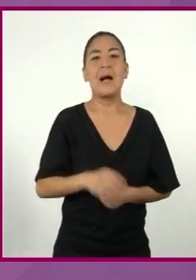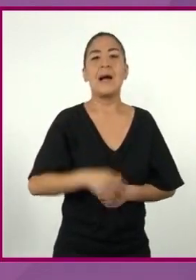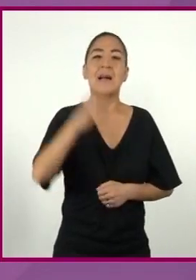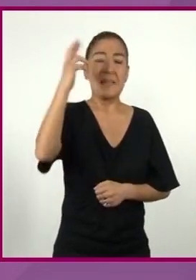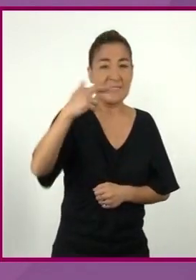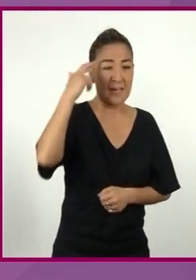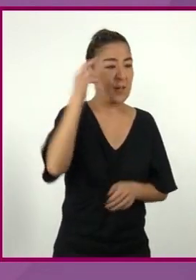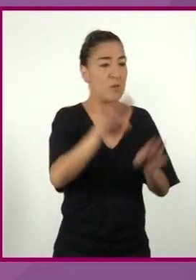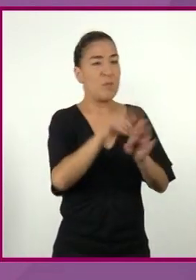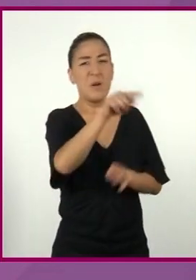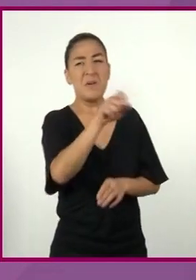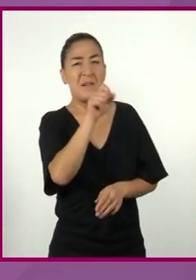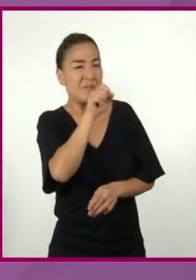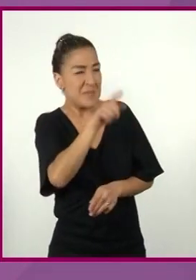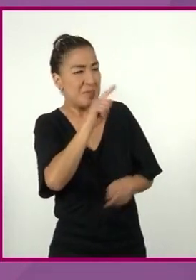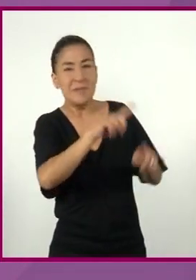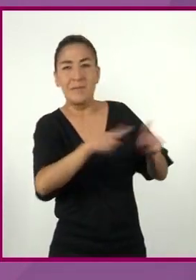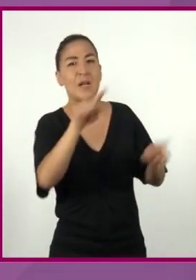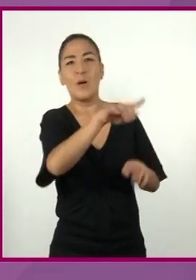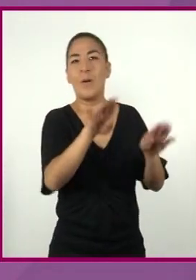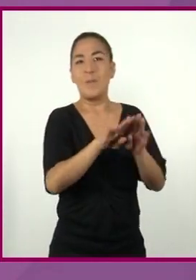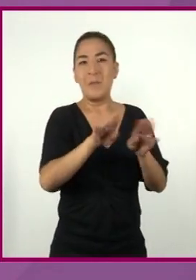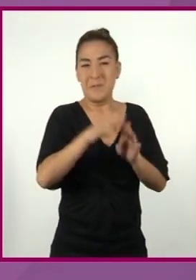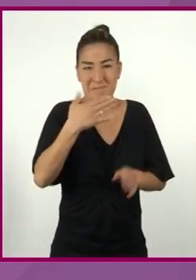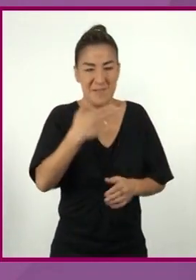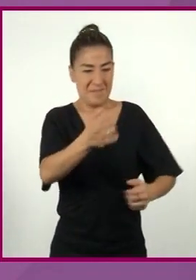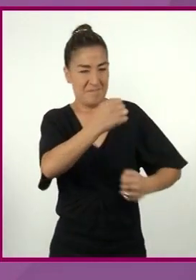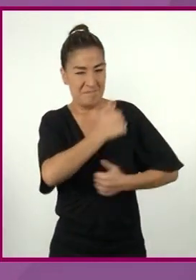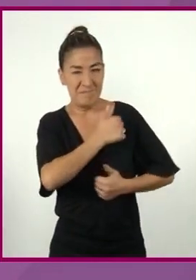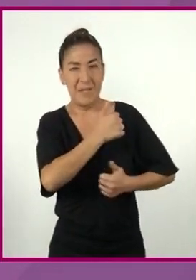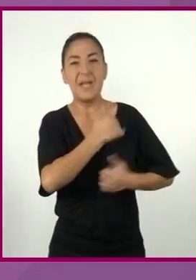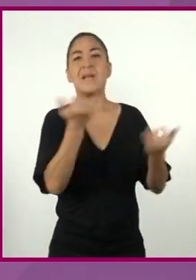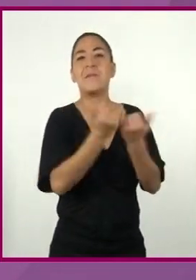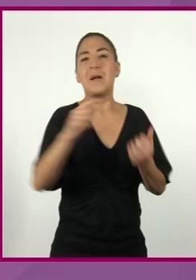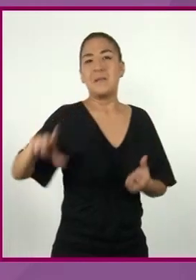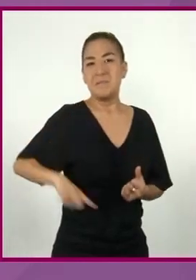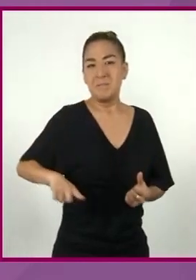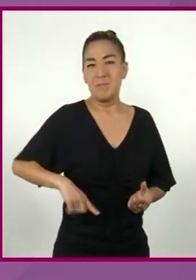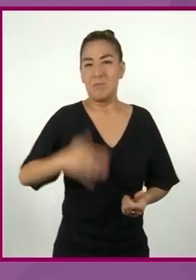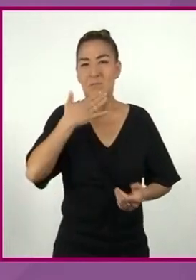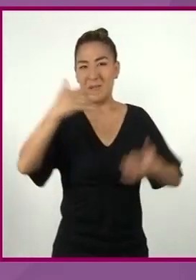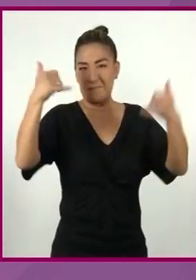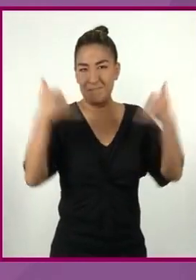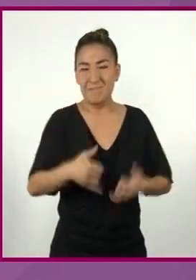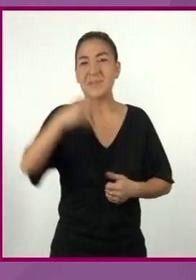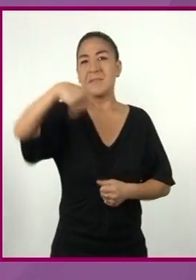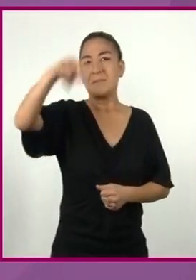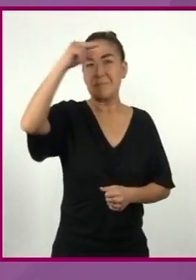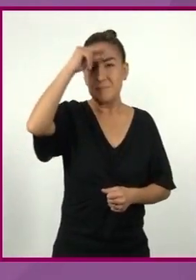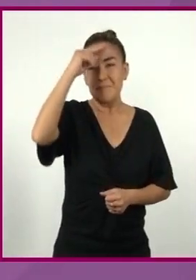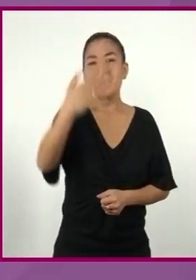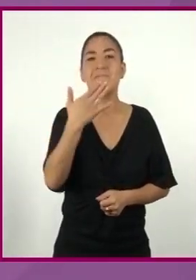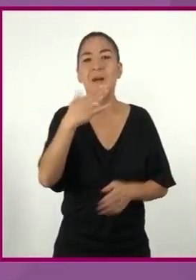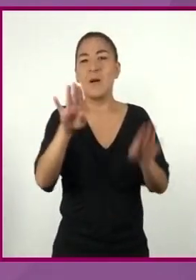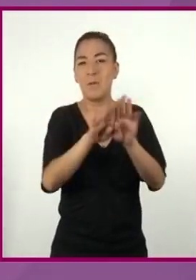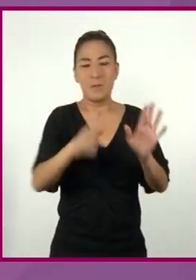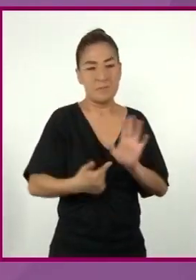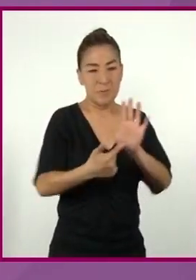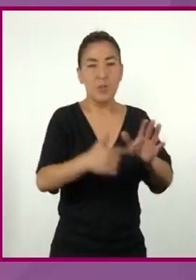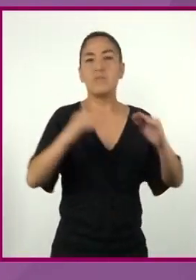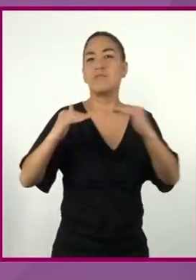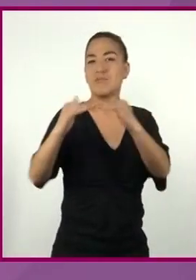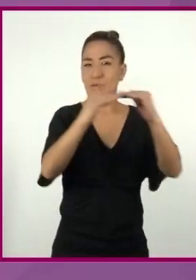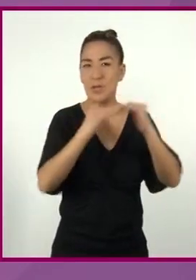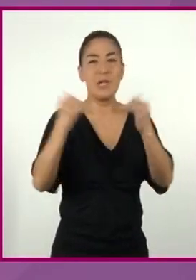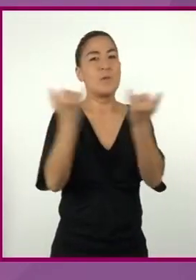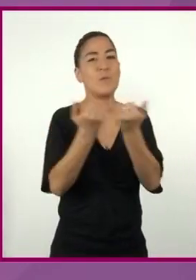porque además de ser un extraordinario guerrero, también se reveló como un gobernante de amplia sabiduría que supo impartir justicia sobre el uso de la